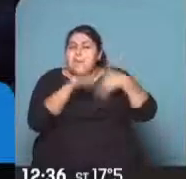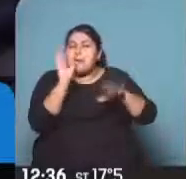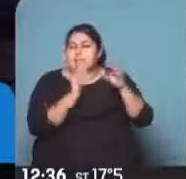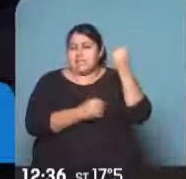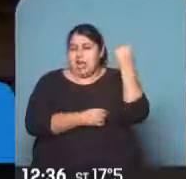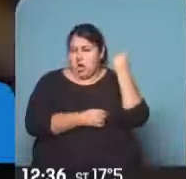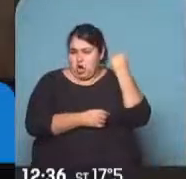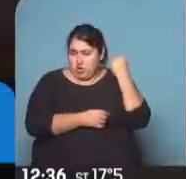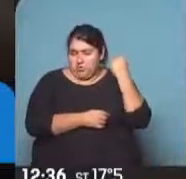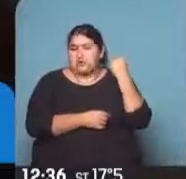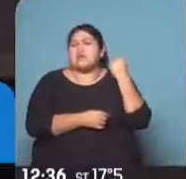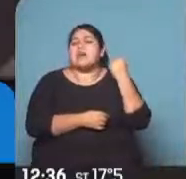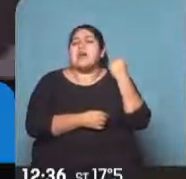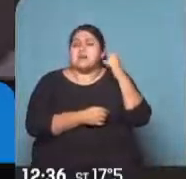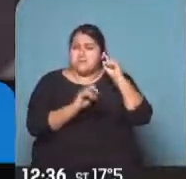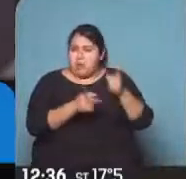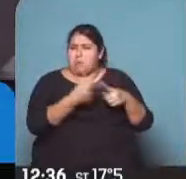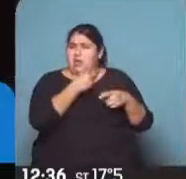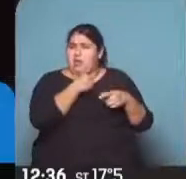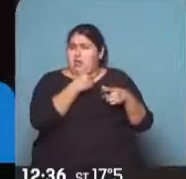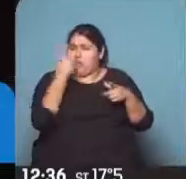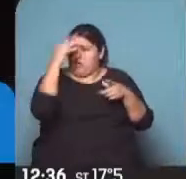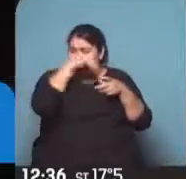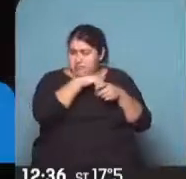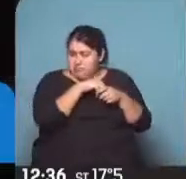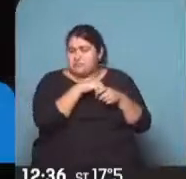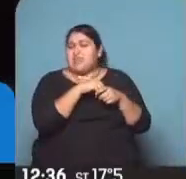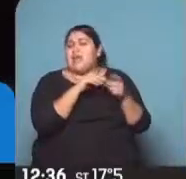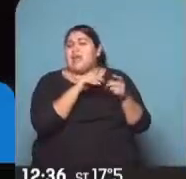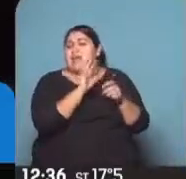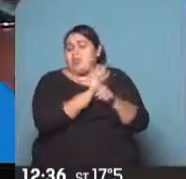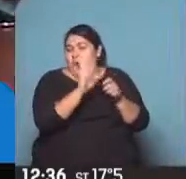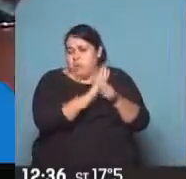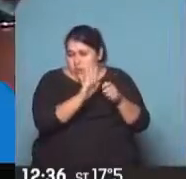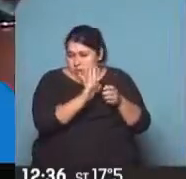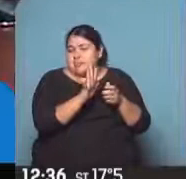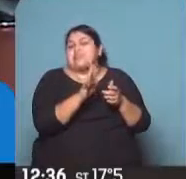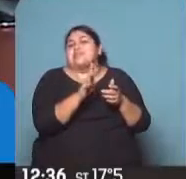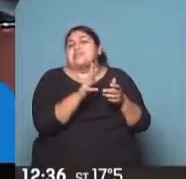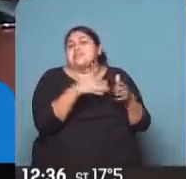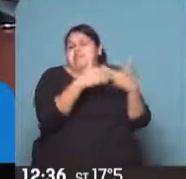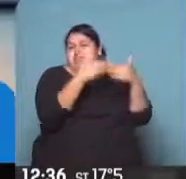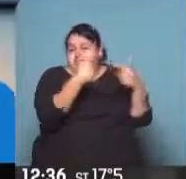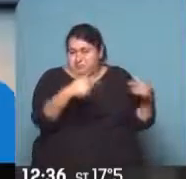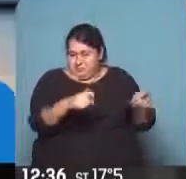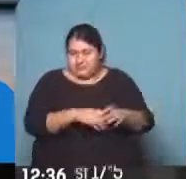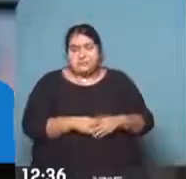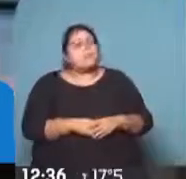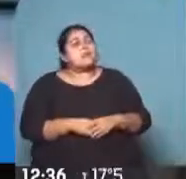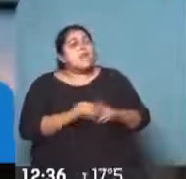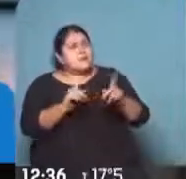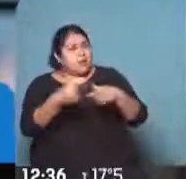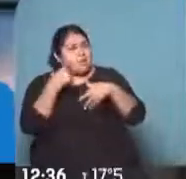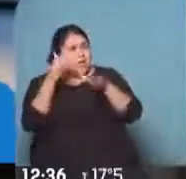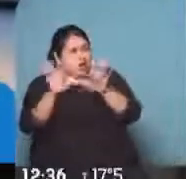para este país así que ahí también podemos aportar a través de tecnologías y se está preparando a los jóvenes para que puedan tener este tipo de tendencias